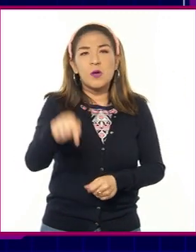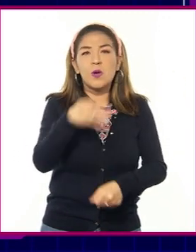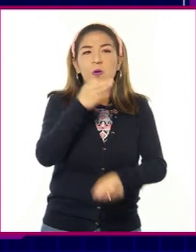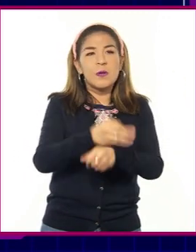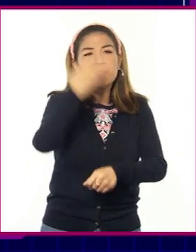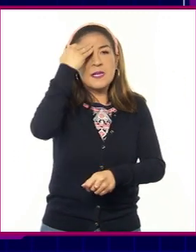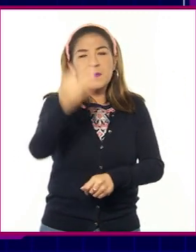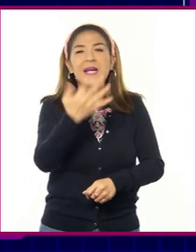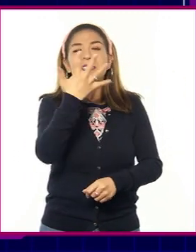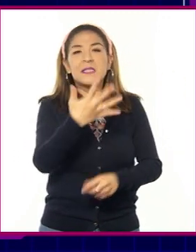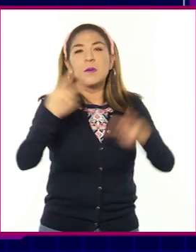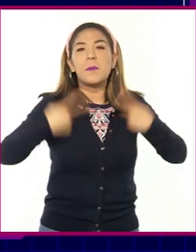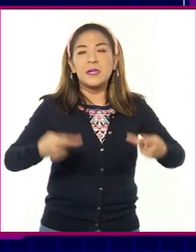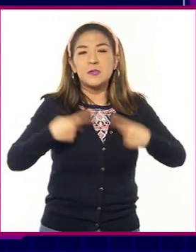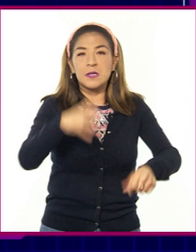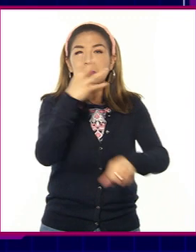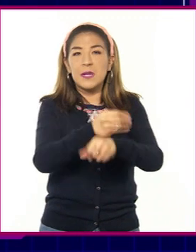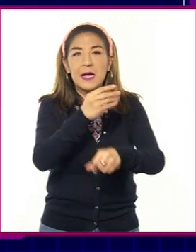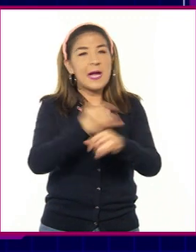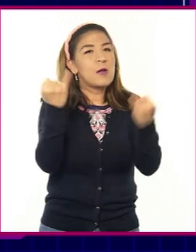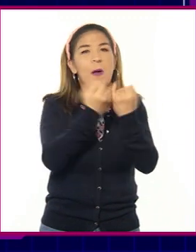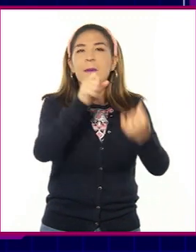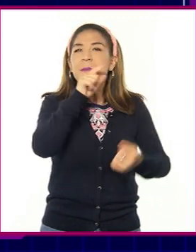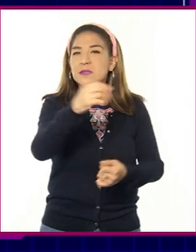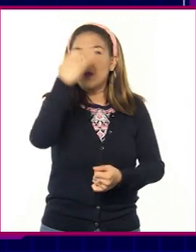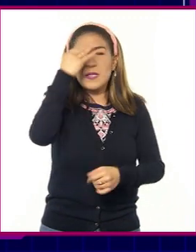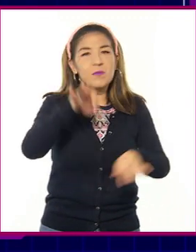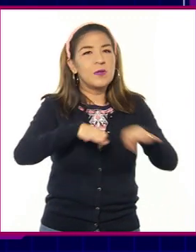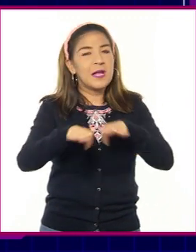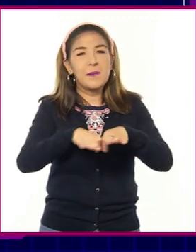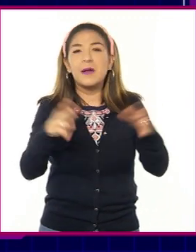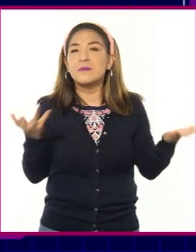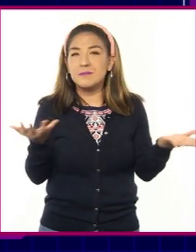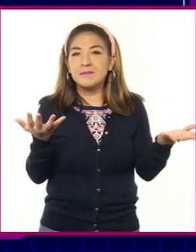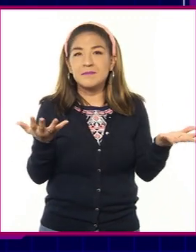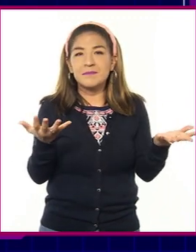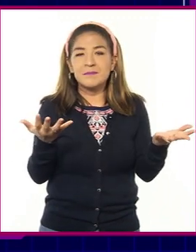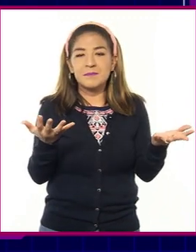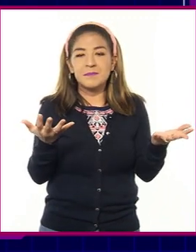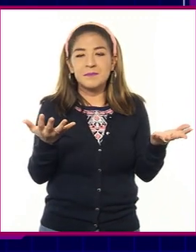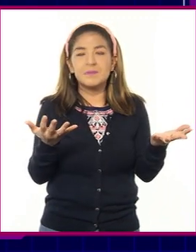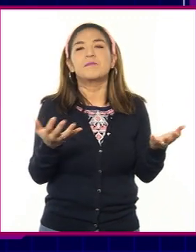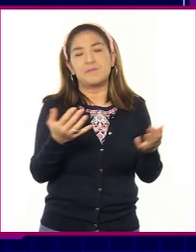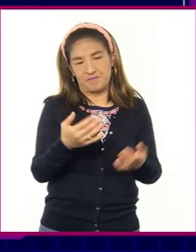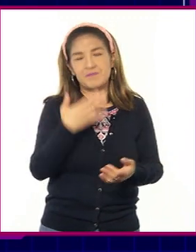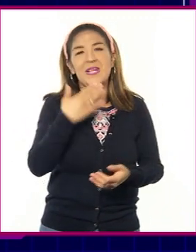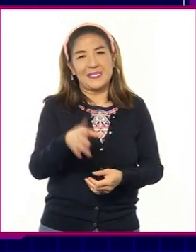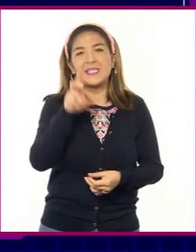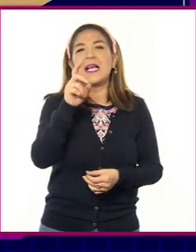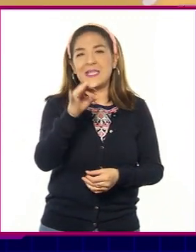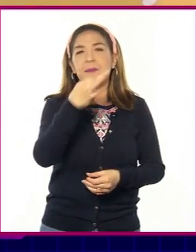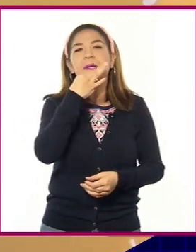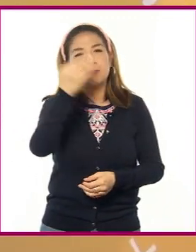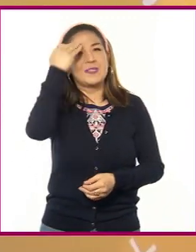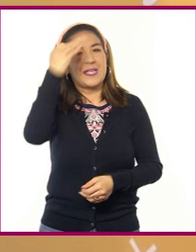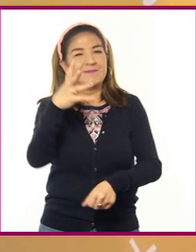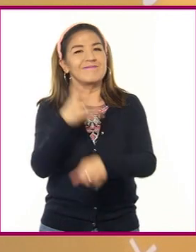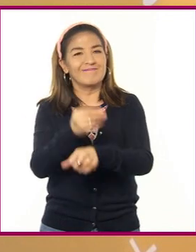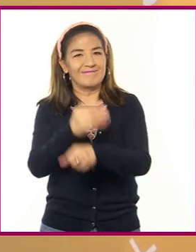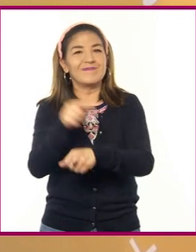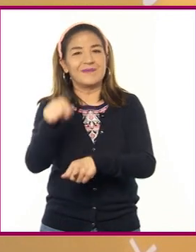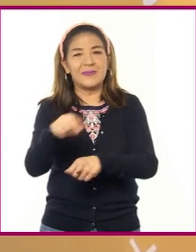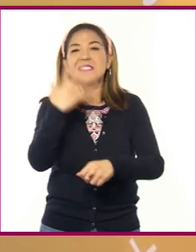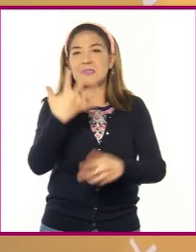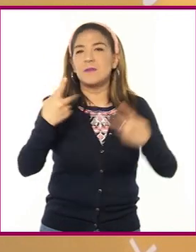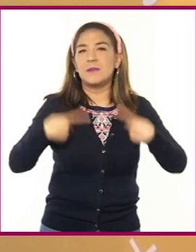tardarían 5 mecánicos en hacer el mismo trabajo? Muy bien, tardarían 30 minutos. Otro